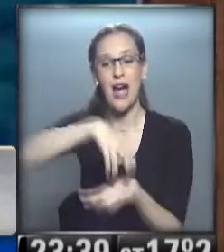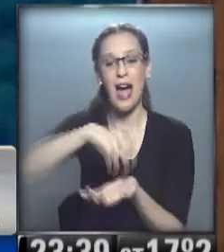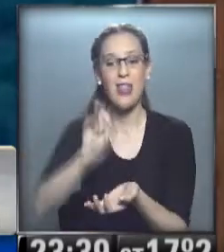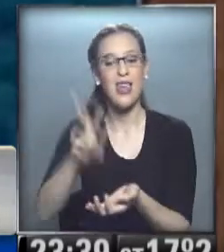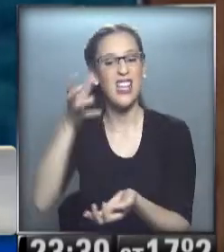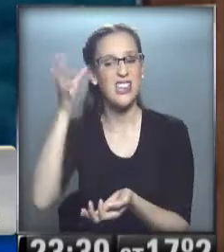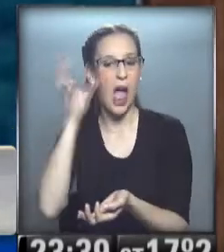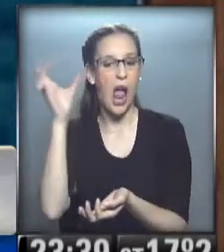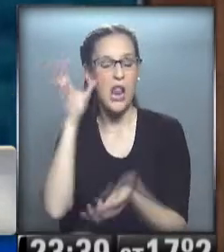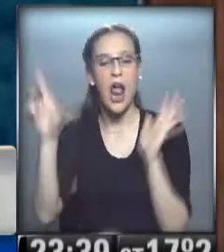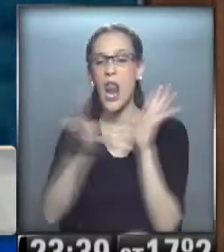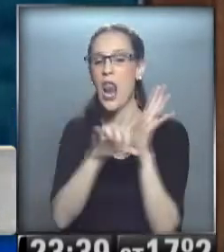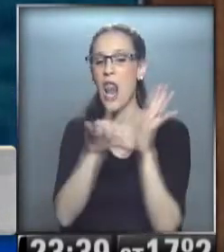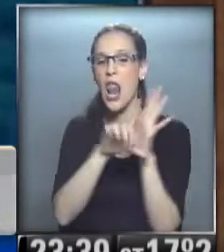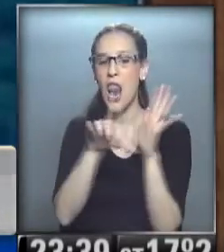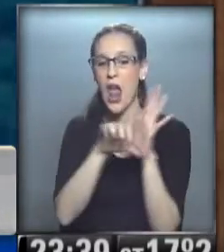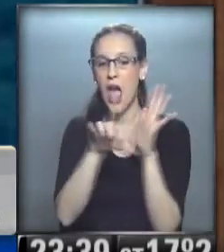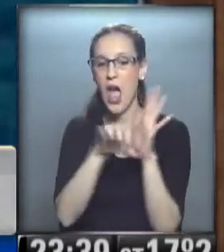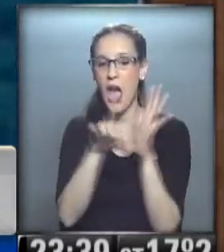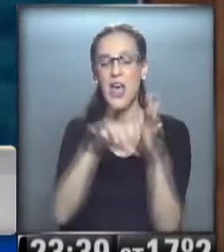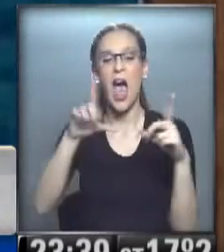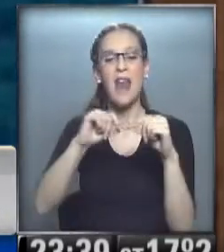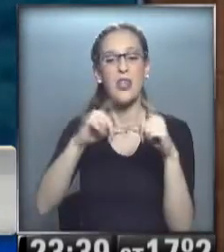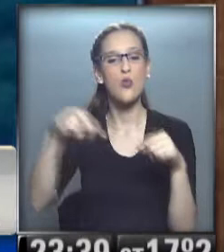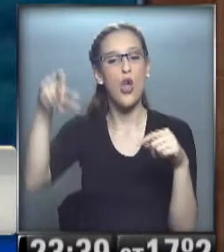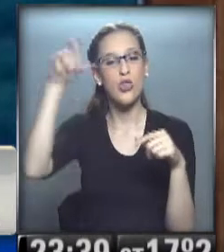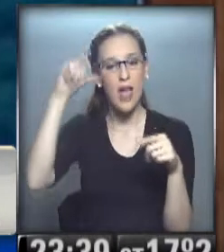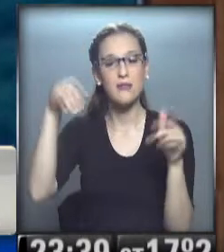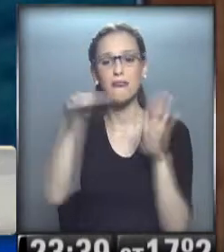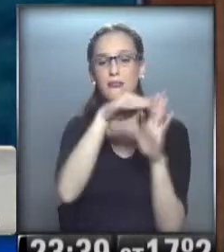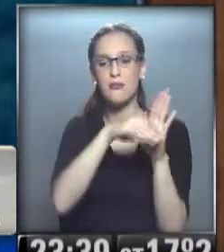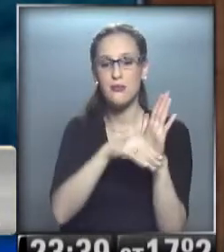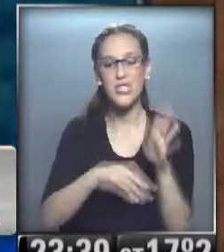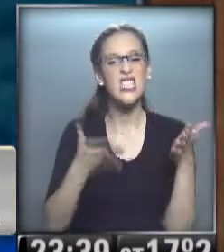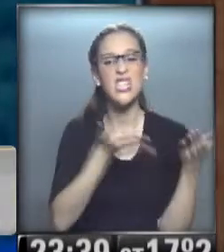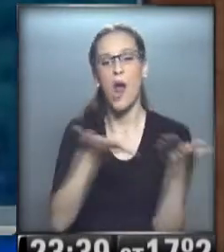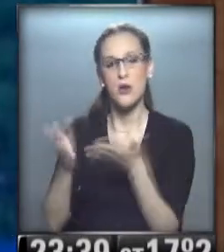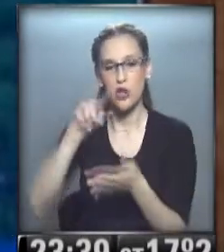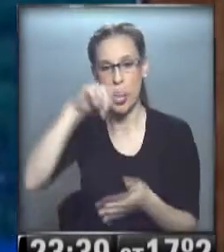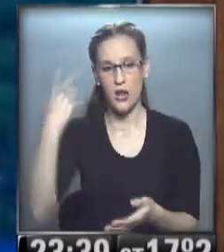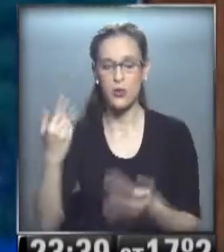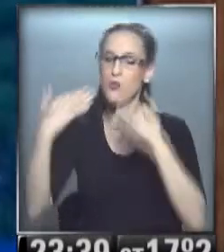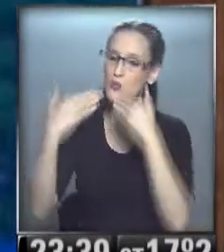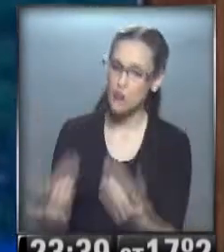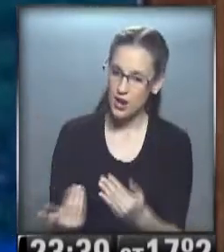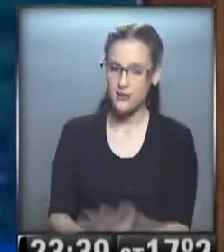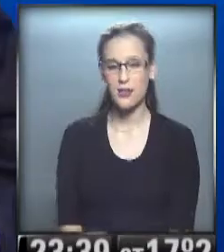Ley 20.957, artículo 10 del Servicio Exterior de la Nación. Muchas gracias.